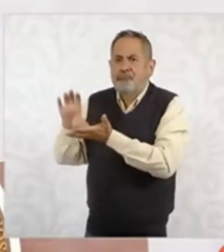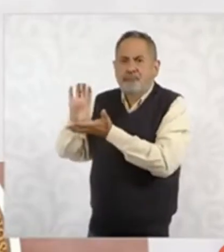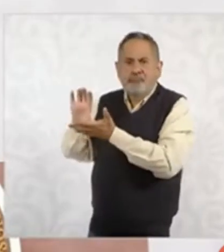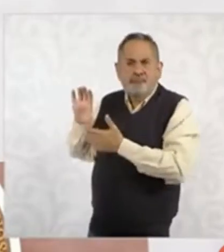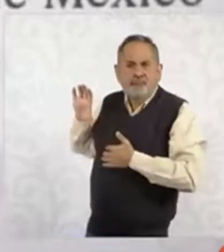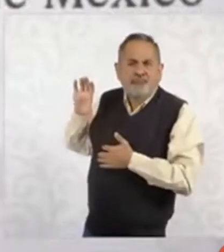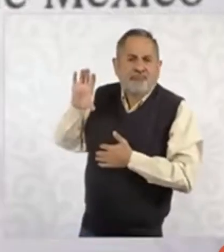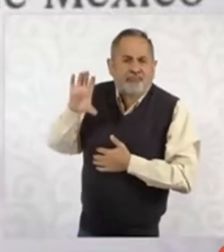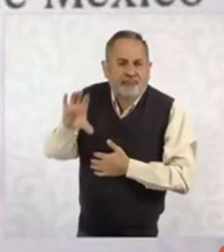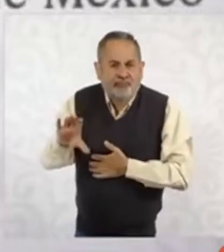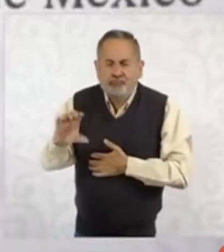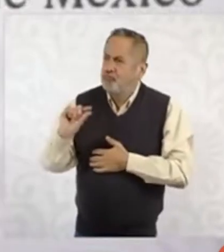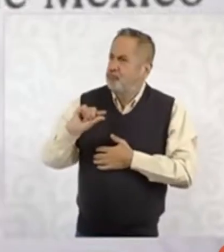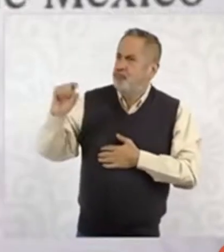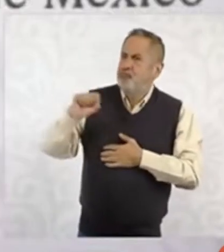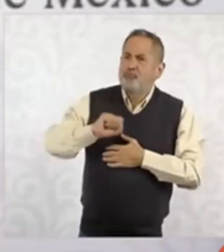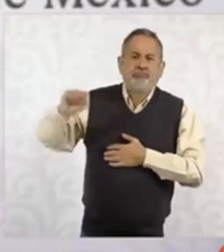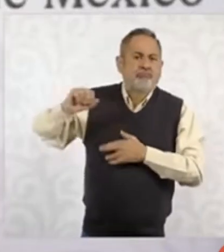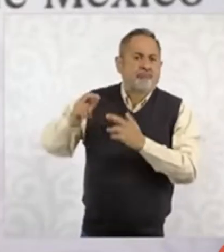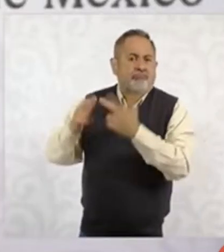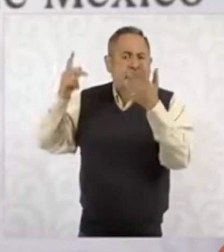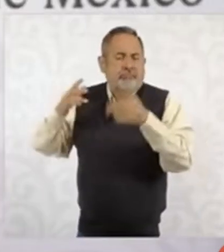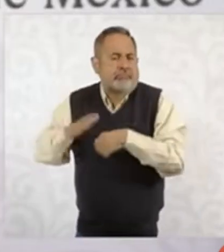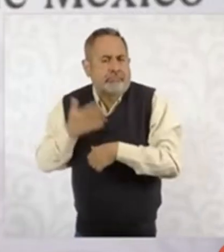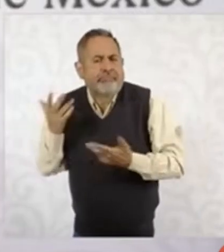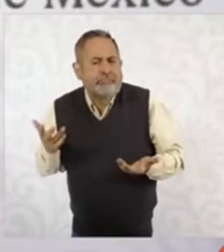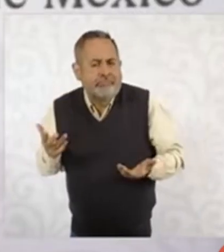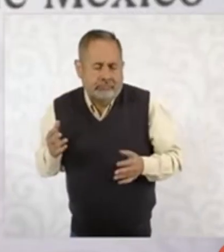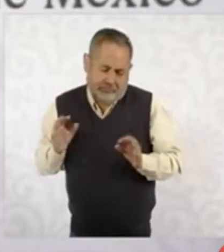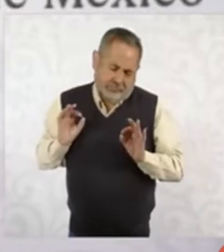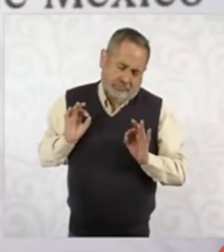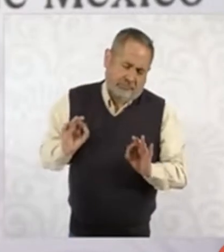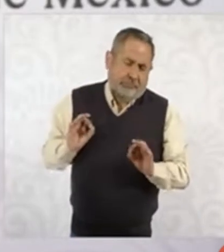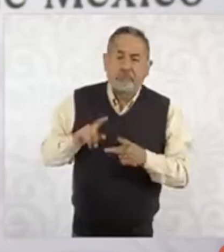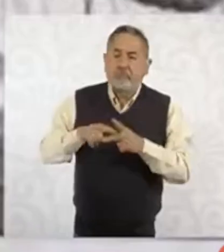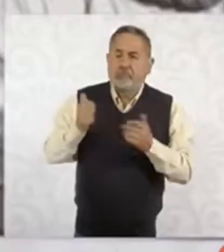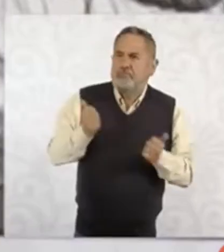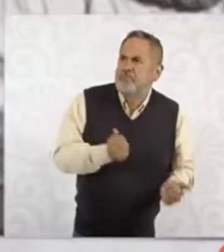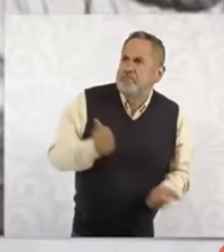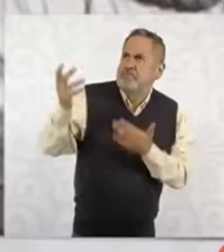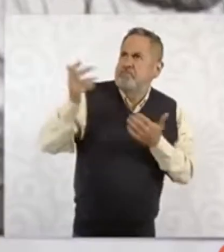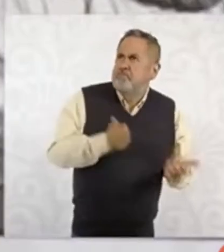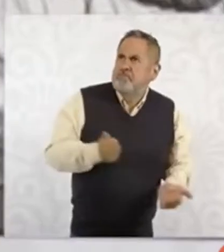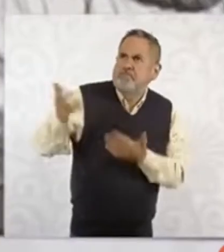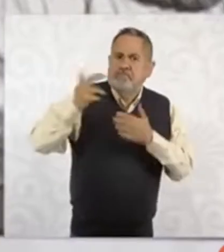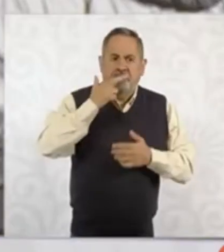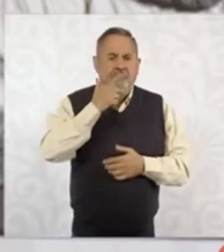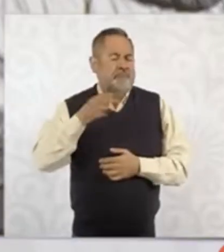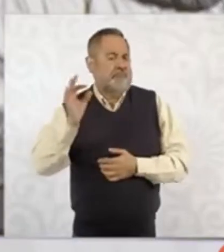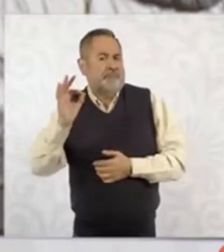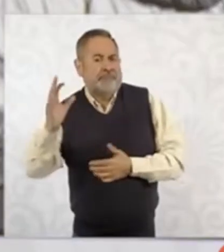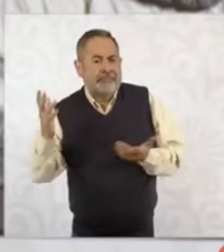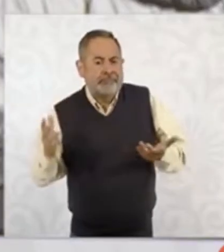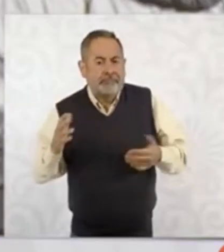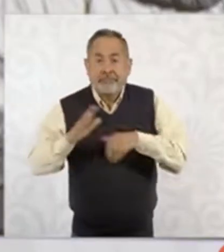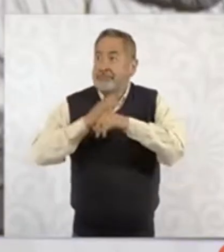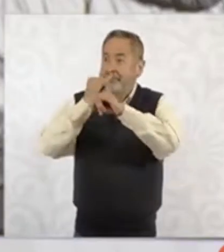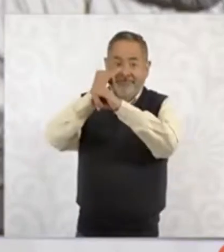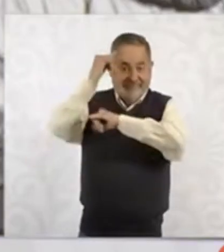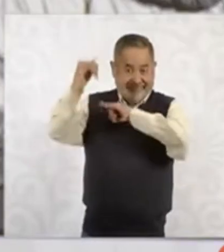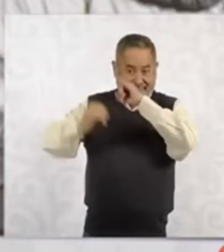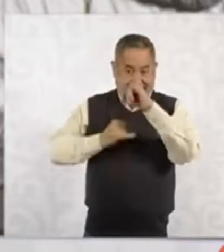directa? ¿Por qué continúan las exportaciones? ¿Por qué incluso dentro de la situación internacional que